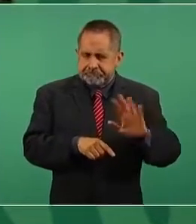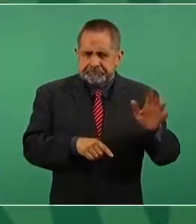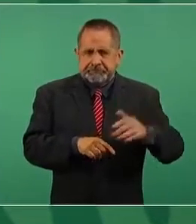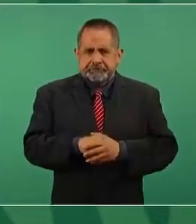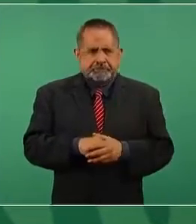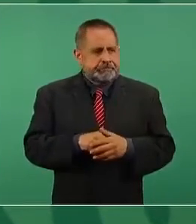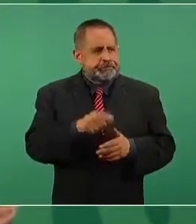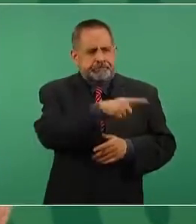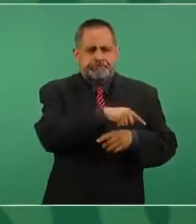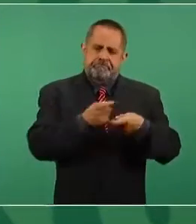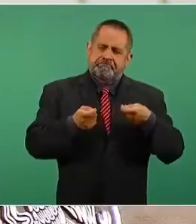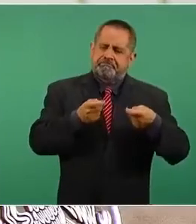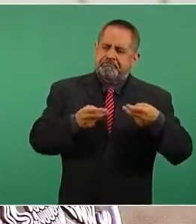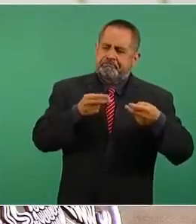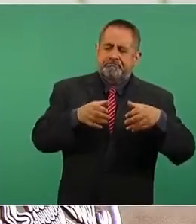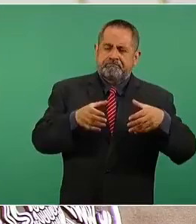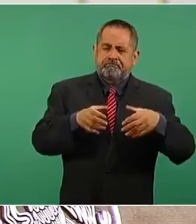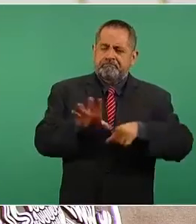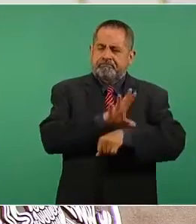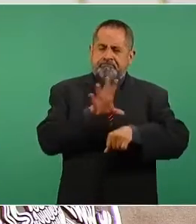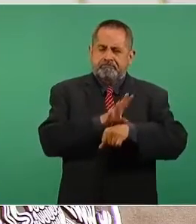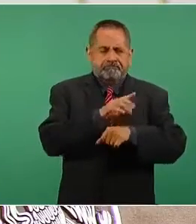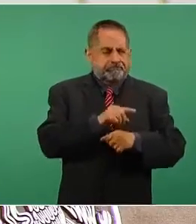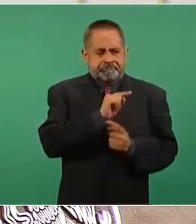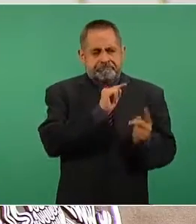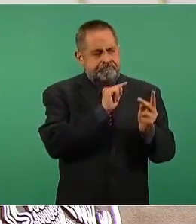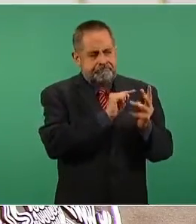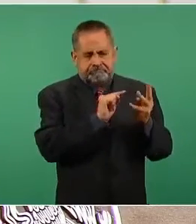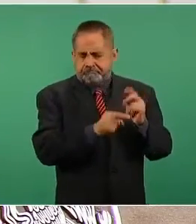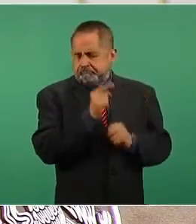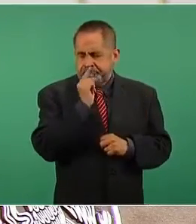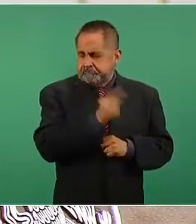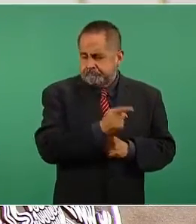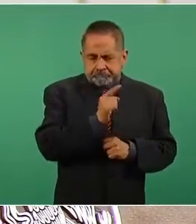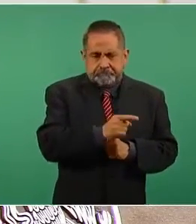el manejo del mercado